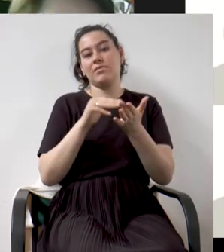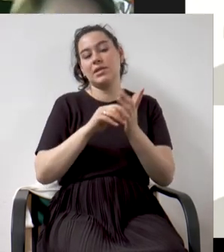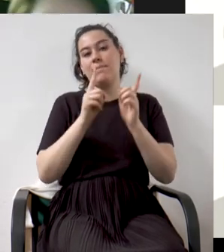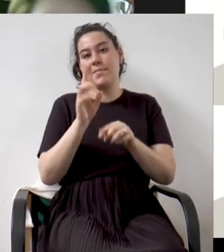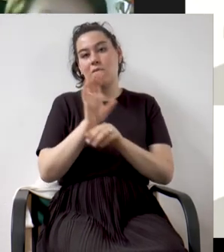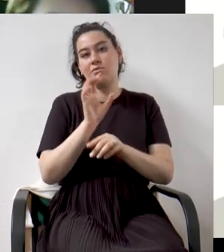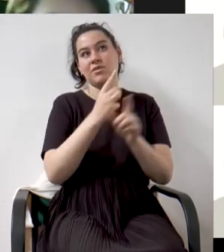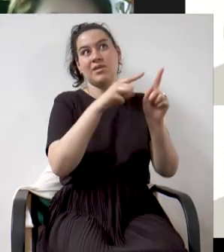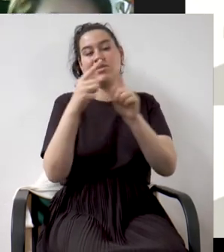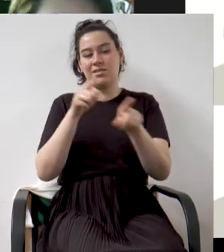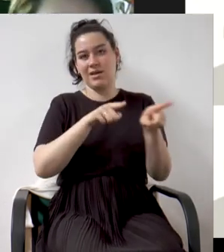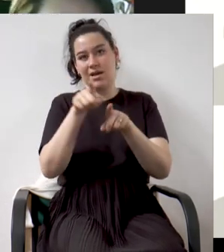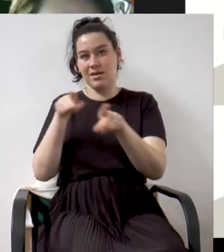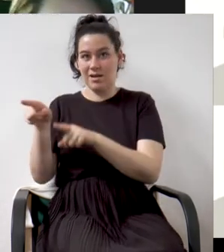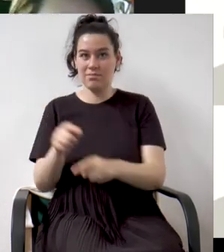distintas carreras.